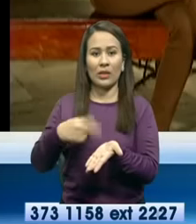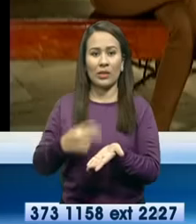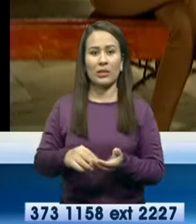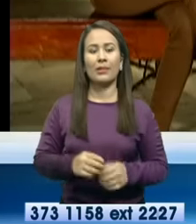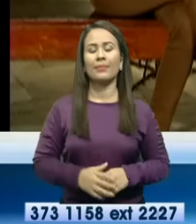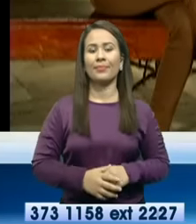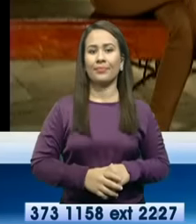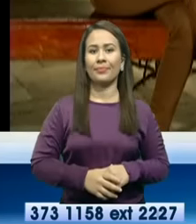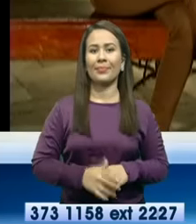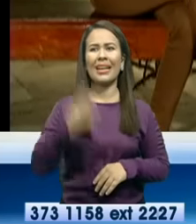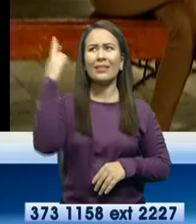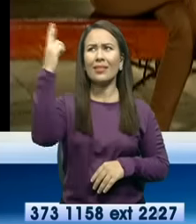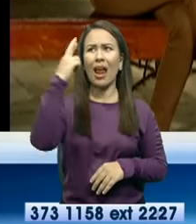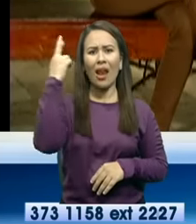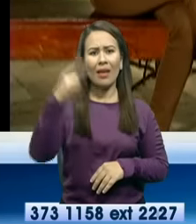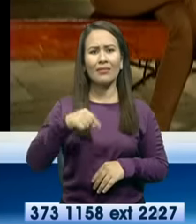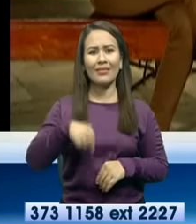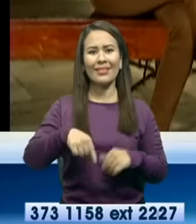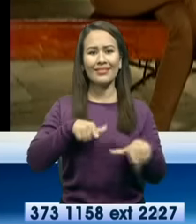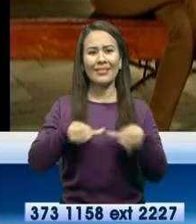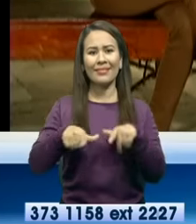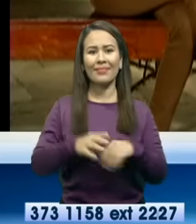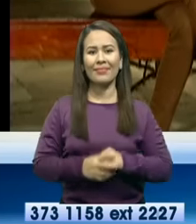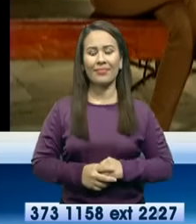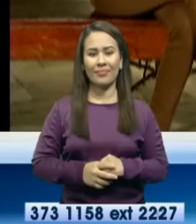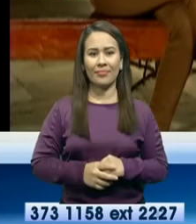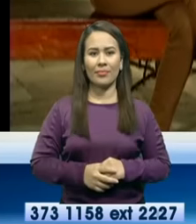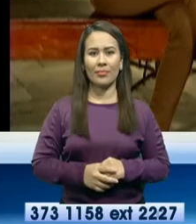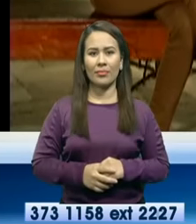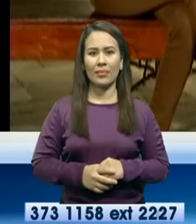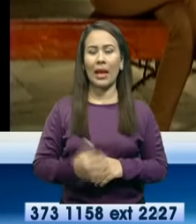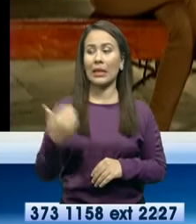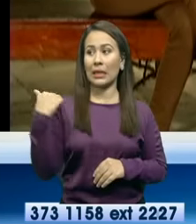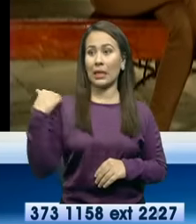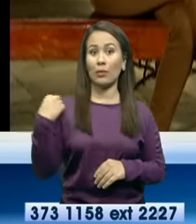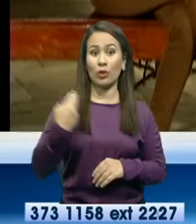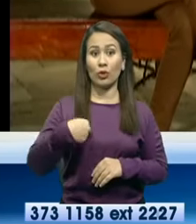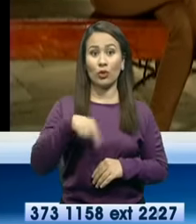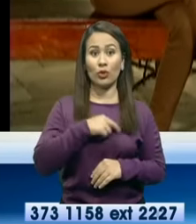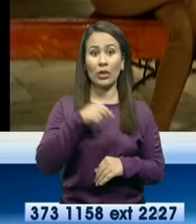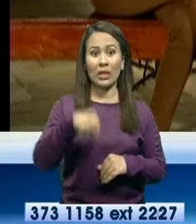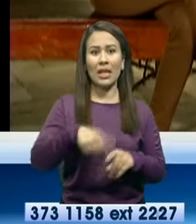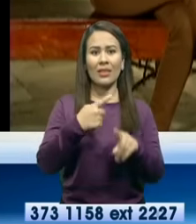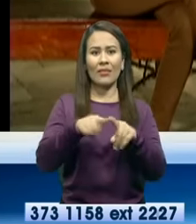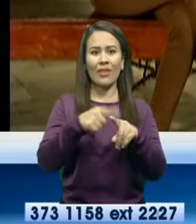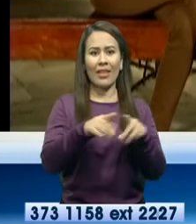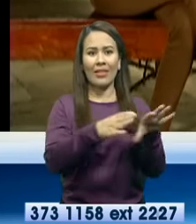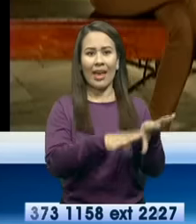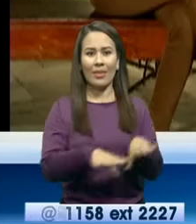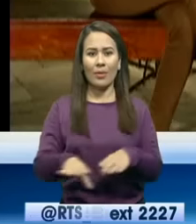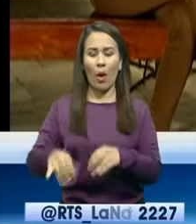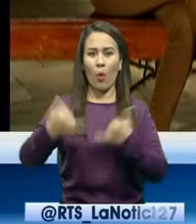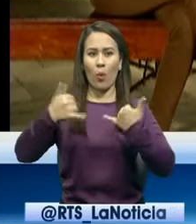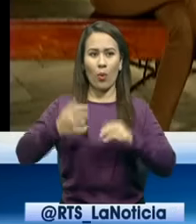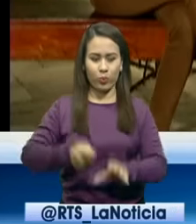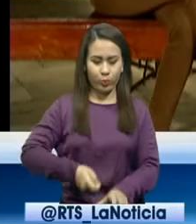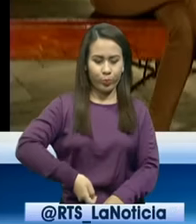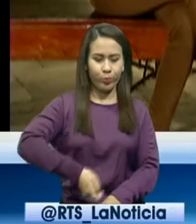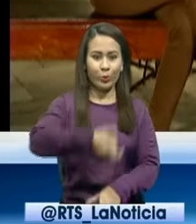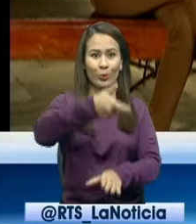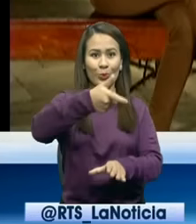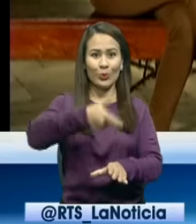estas fiestas. Y además de eso, hay actividades, por ejemplo, el juego del trompo en estas fechas